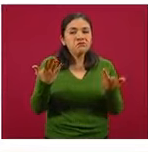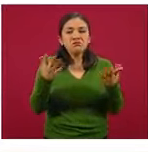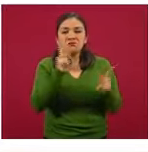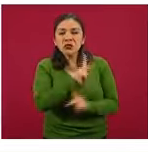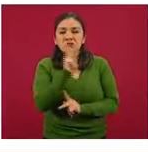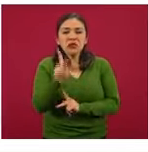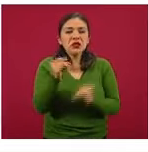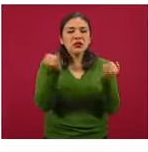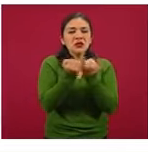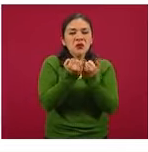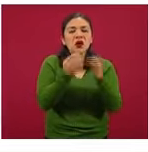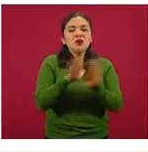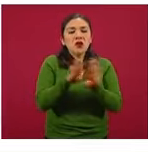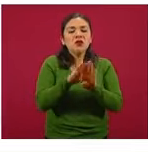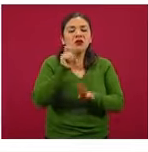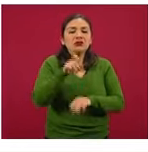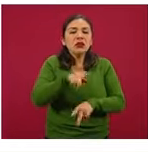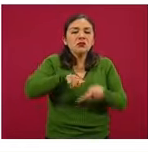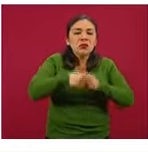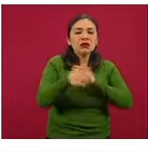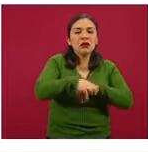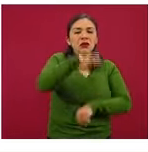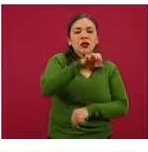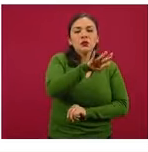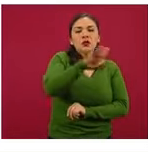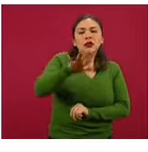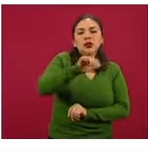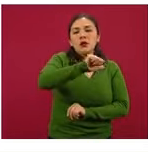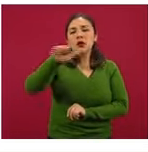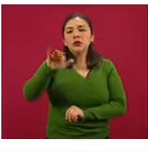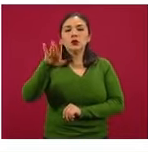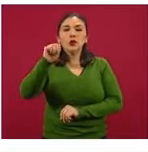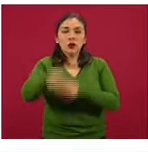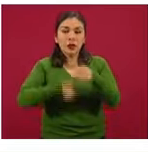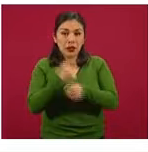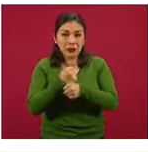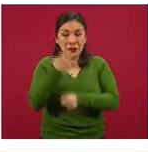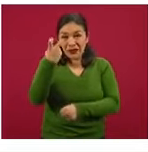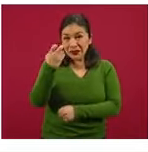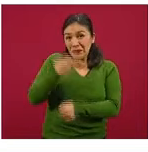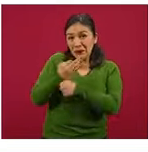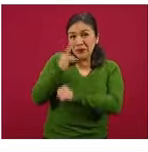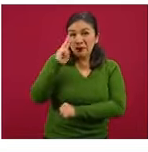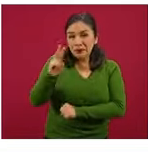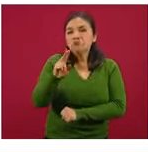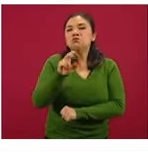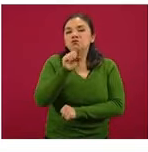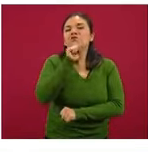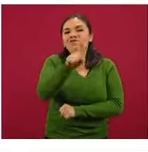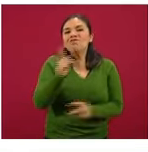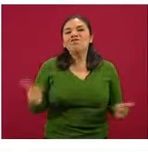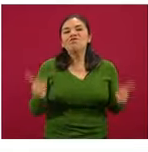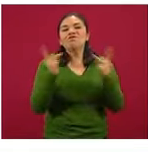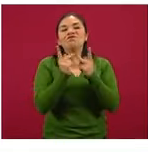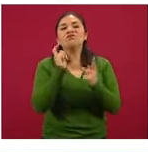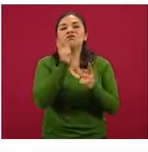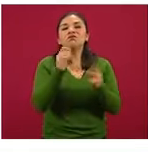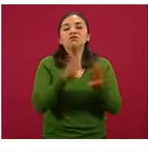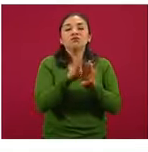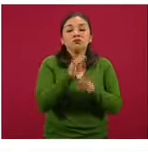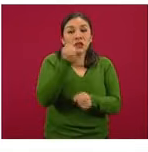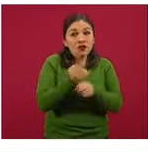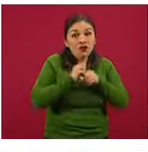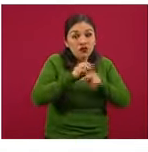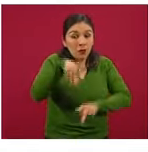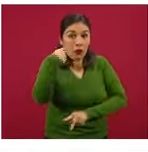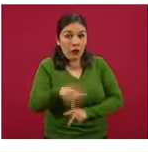una afectación similar ya desde los 55 a 59. Y aquí sí vemos una correlación con los datos